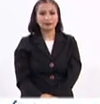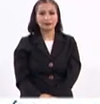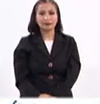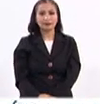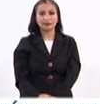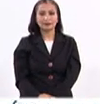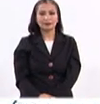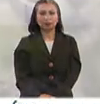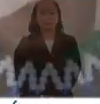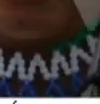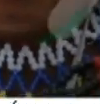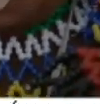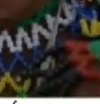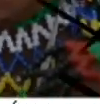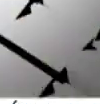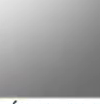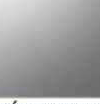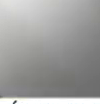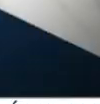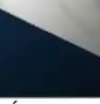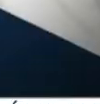Portugal.